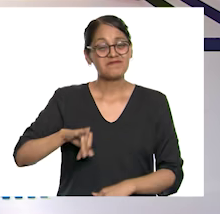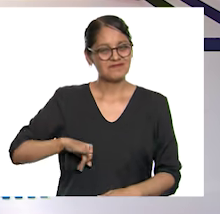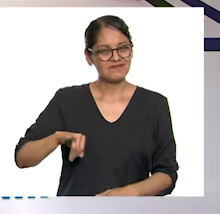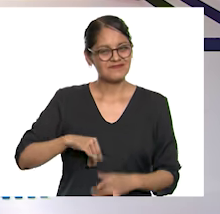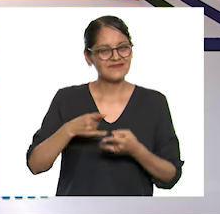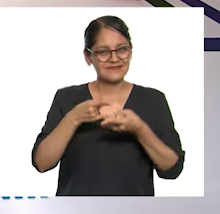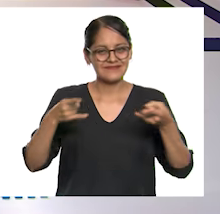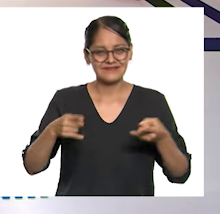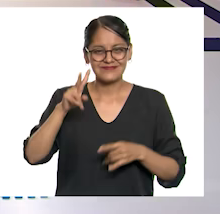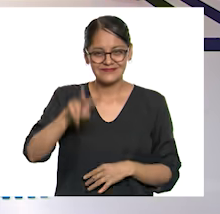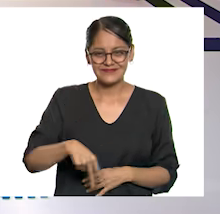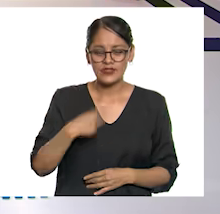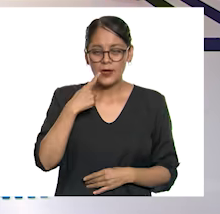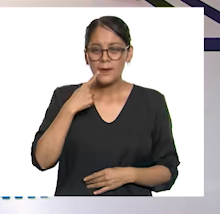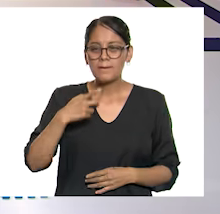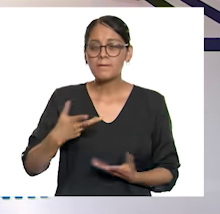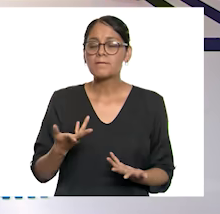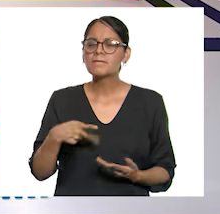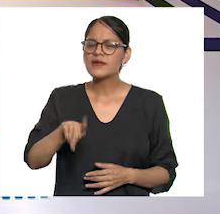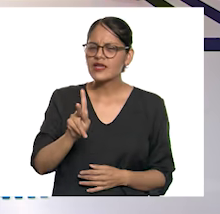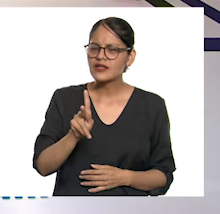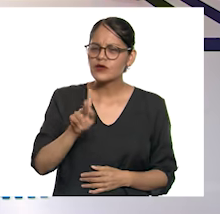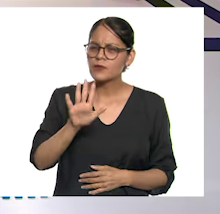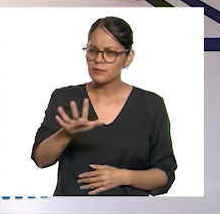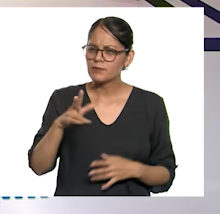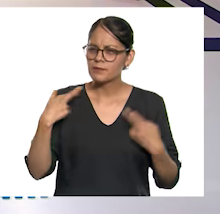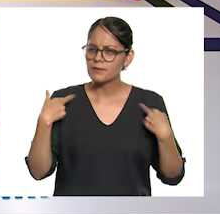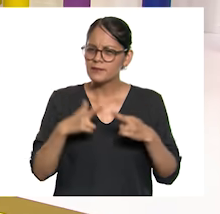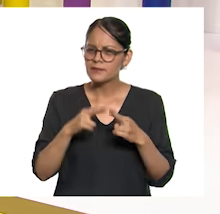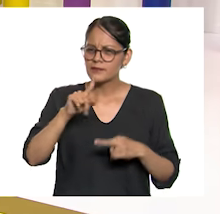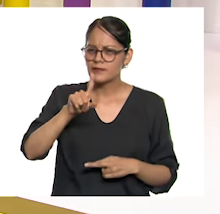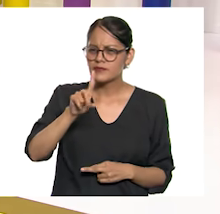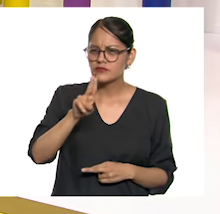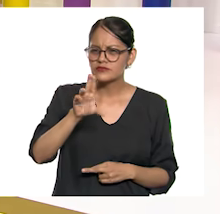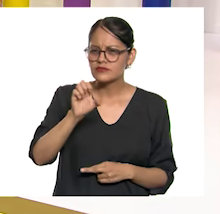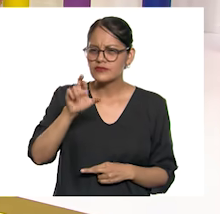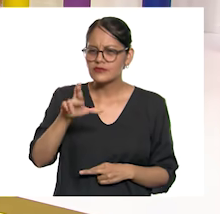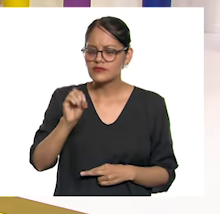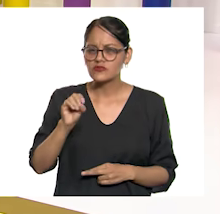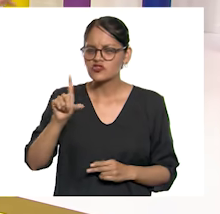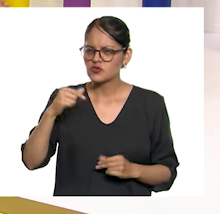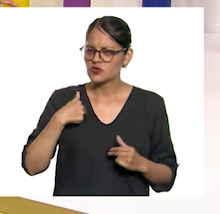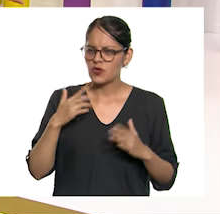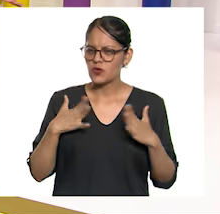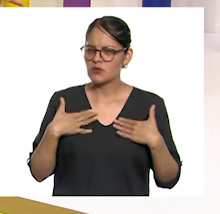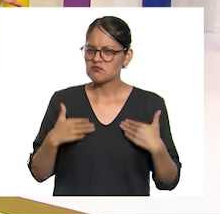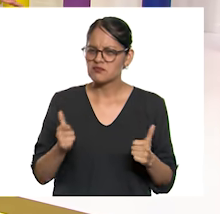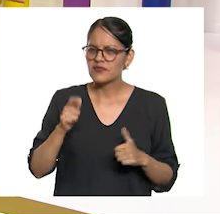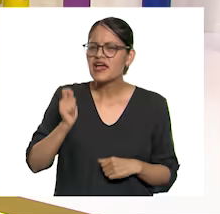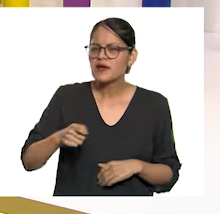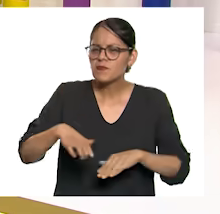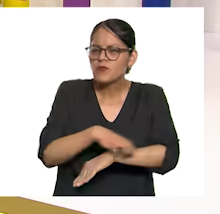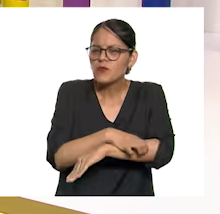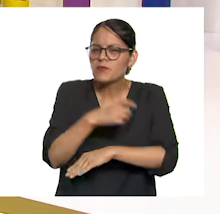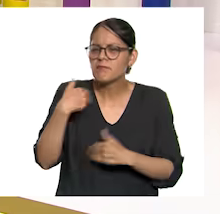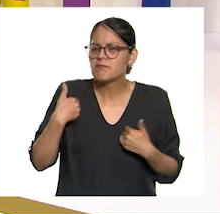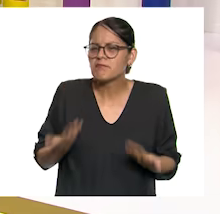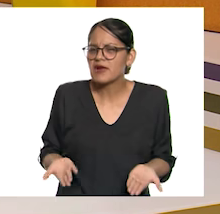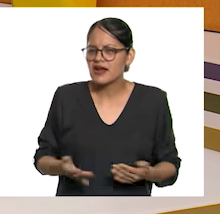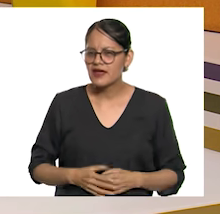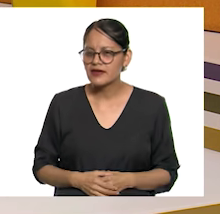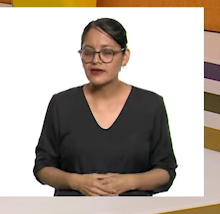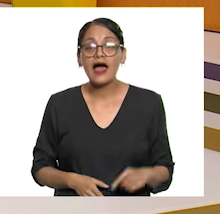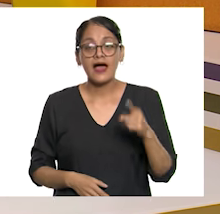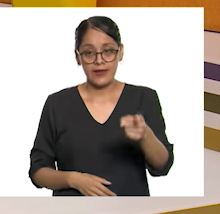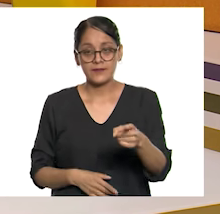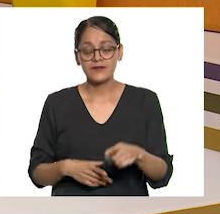toda la historia del gato con botas! Pero, maestra Lucero, yo no entendí ¿para qué quiere botas el gato? Pues tal vez